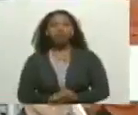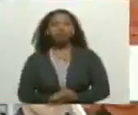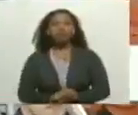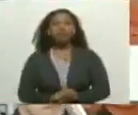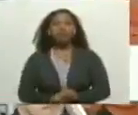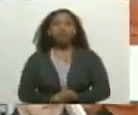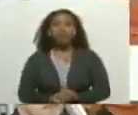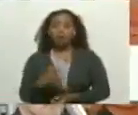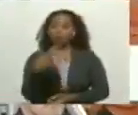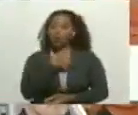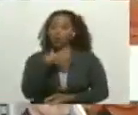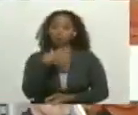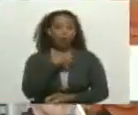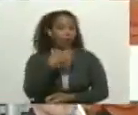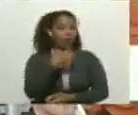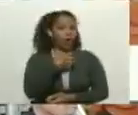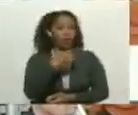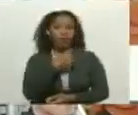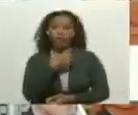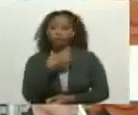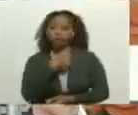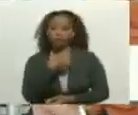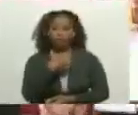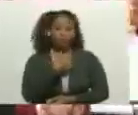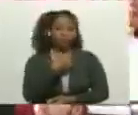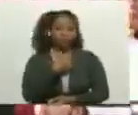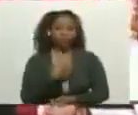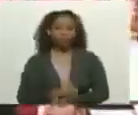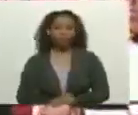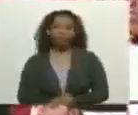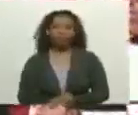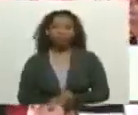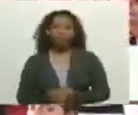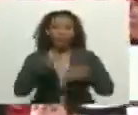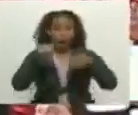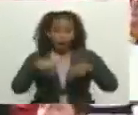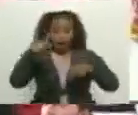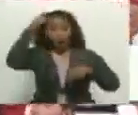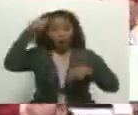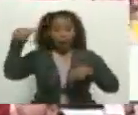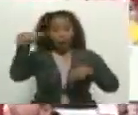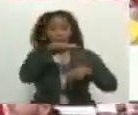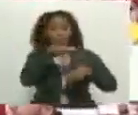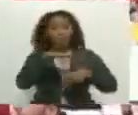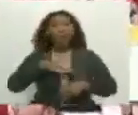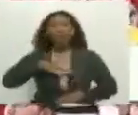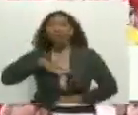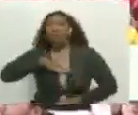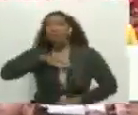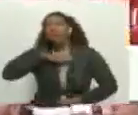Ni podrán, ni podrán. Este pueblo lleno de